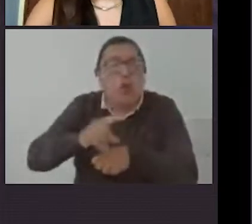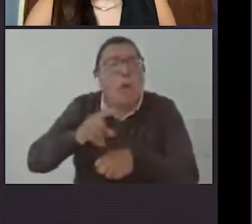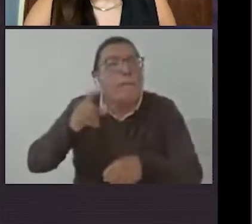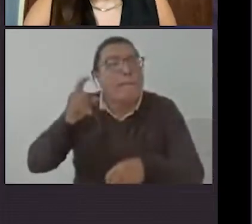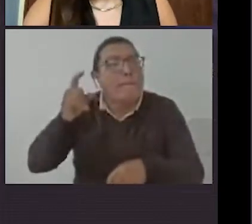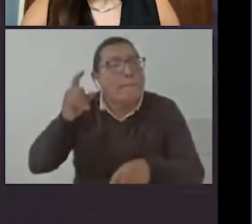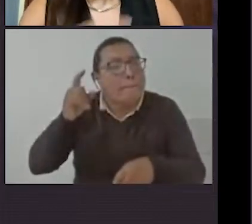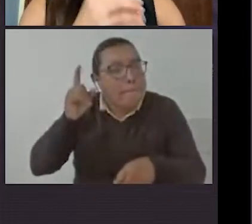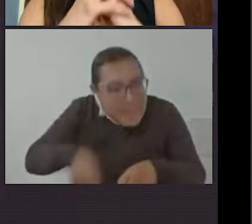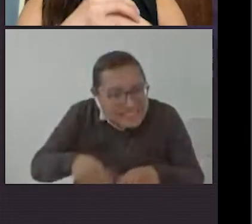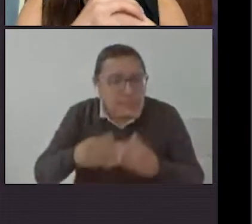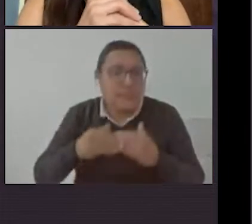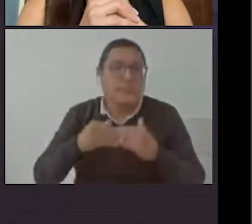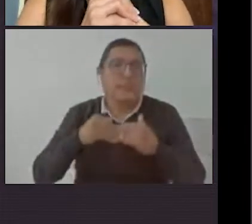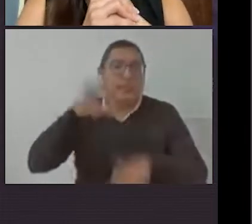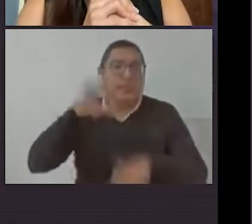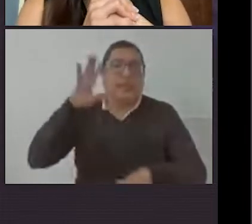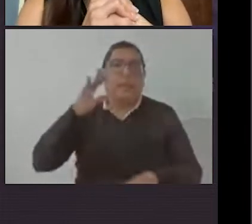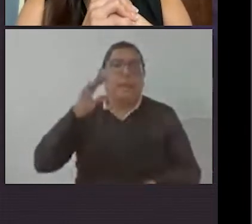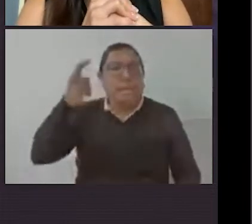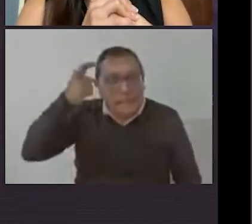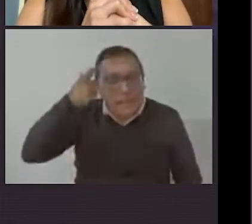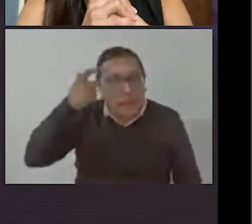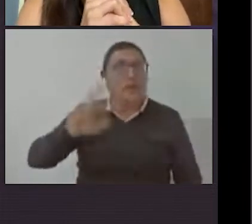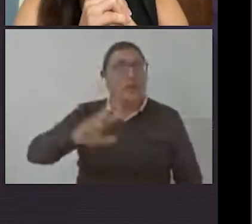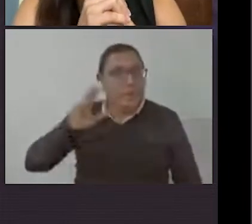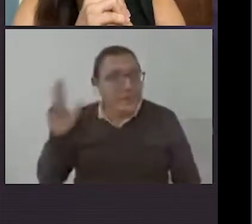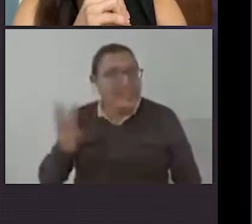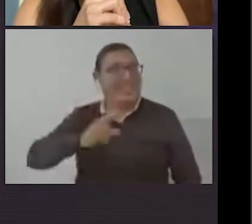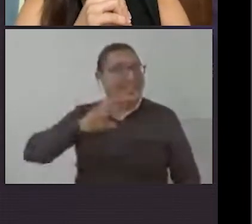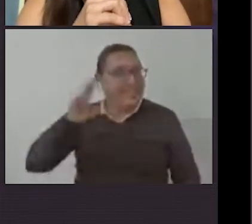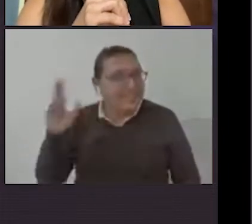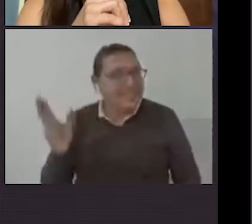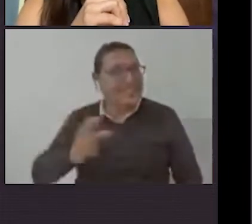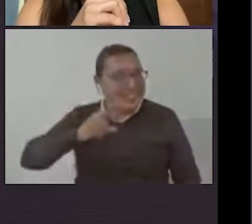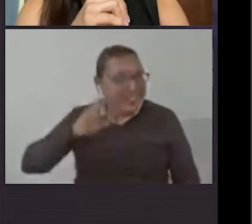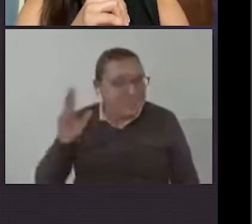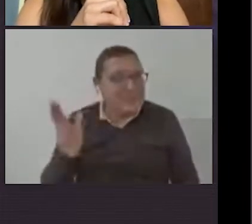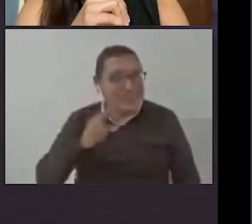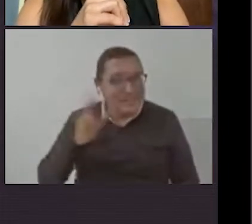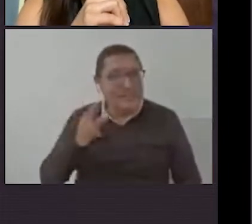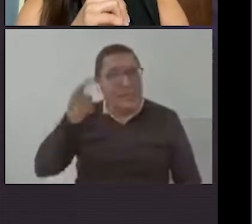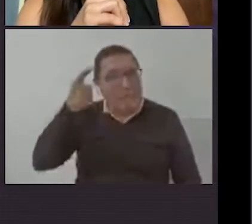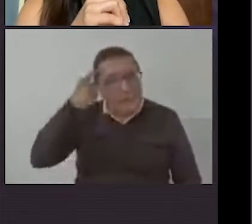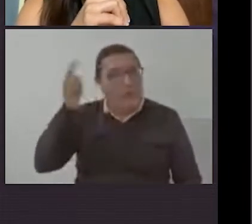¿Por qué? Porque esos pensamientos recurrentes se convierten en creencias.